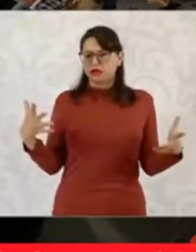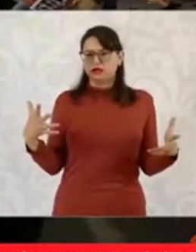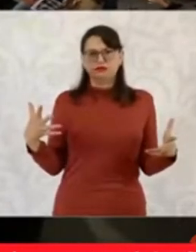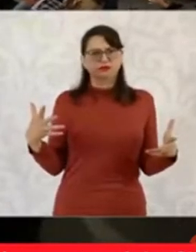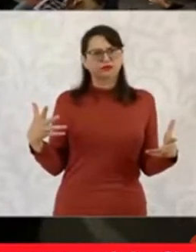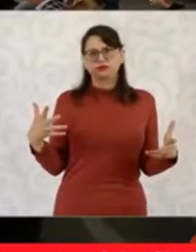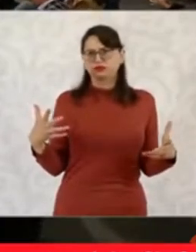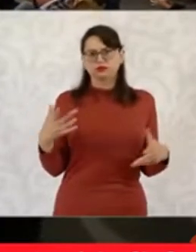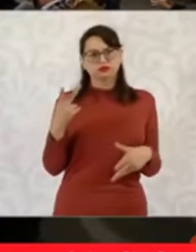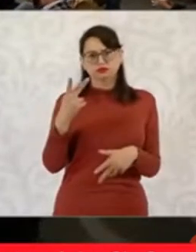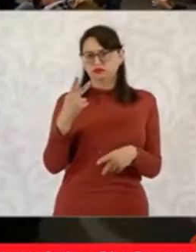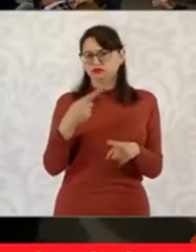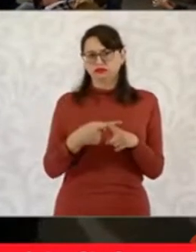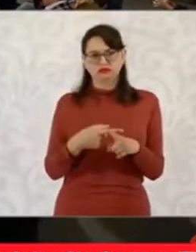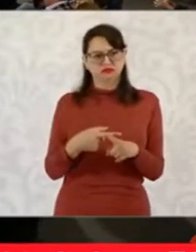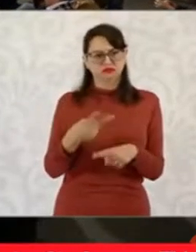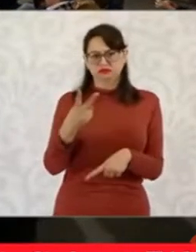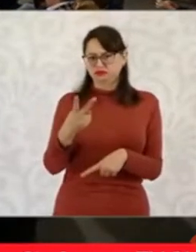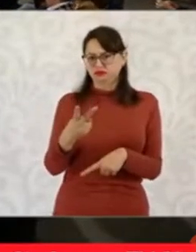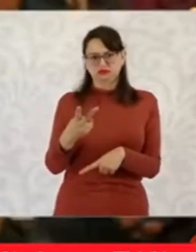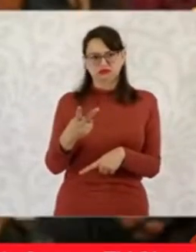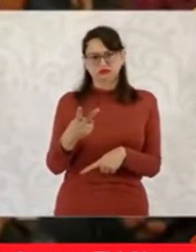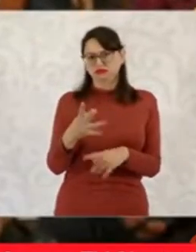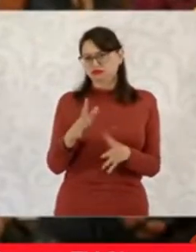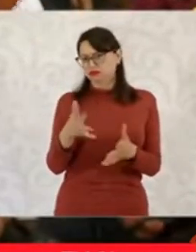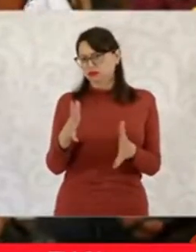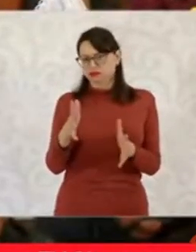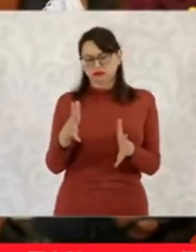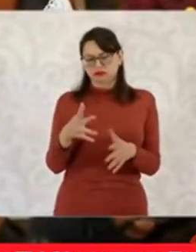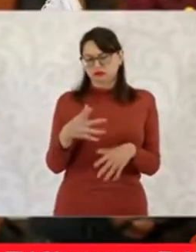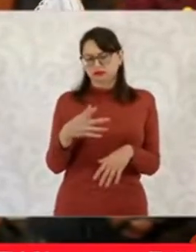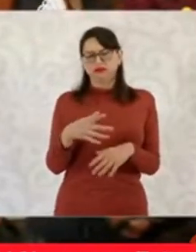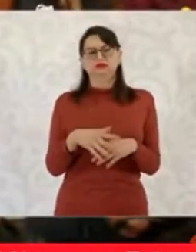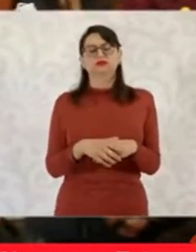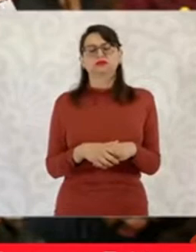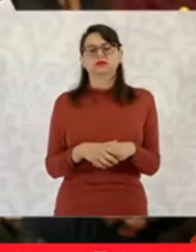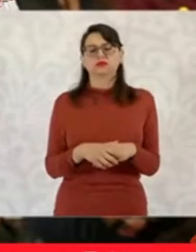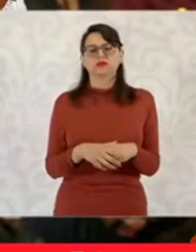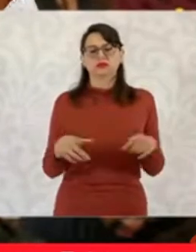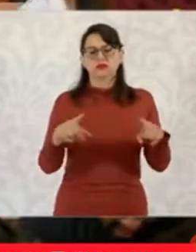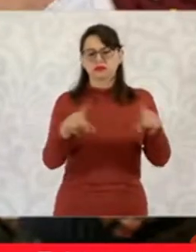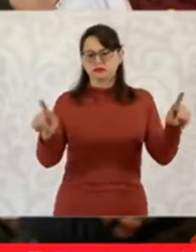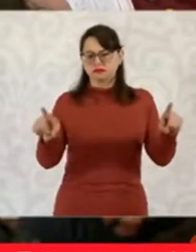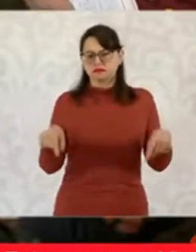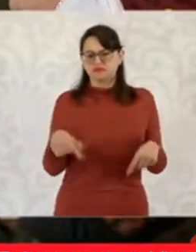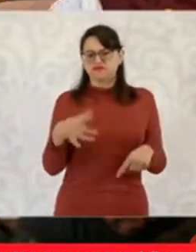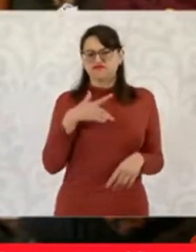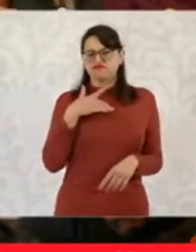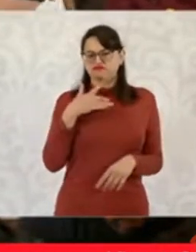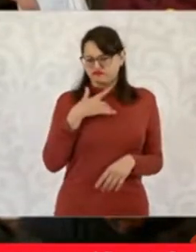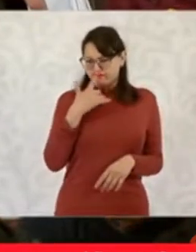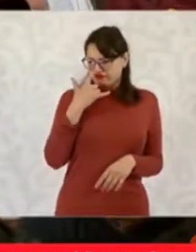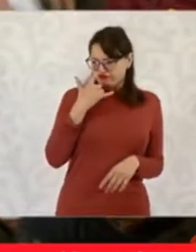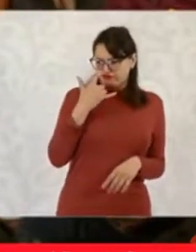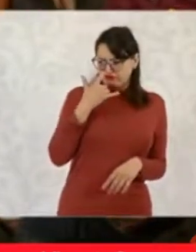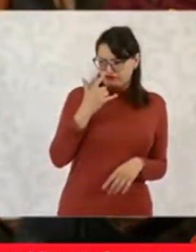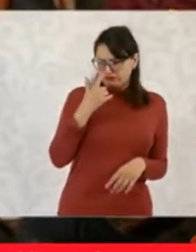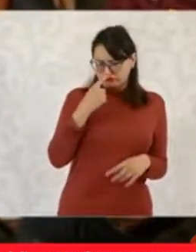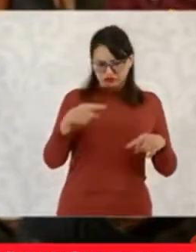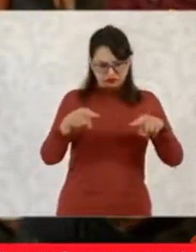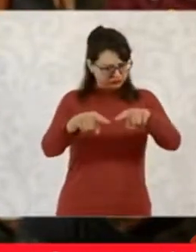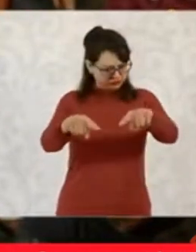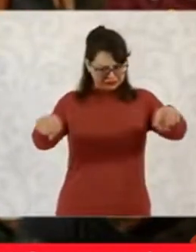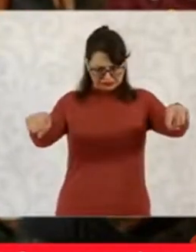no sé, de 2 por 2, 2,5 por 2,5, donde me llamó la atención porque está bien